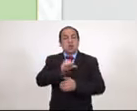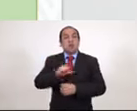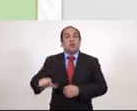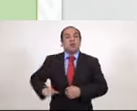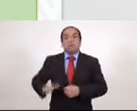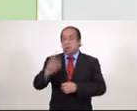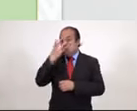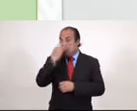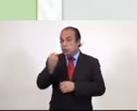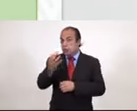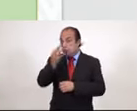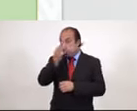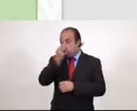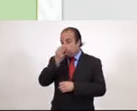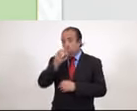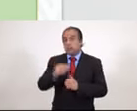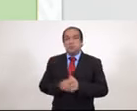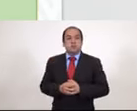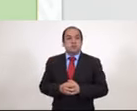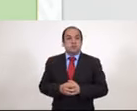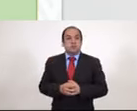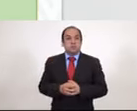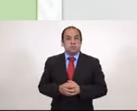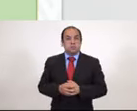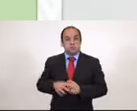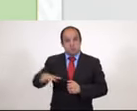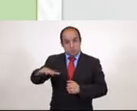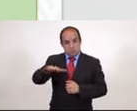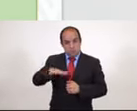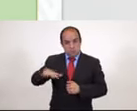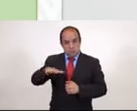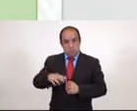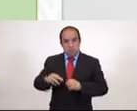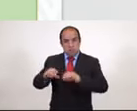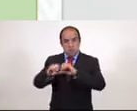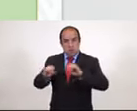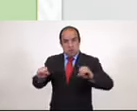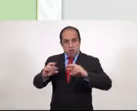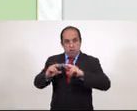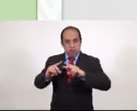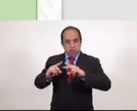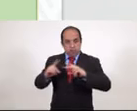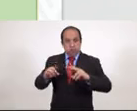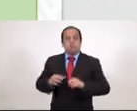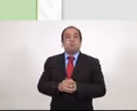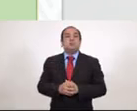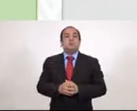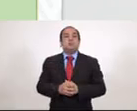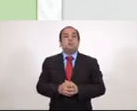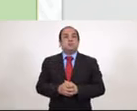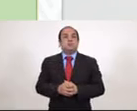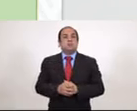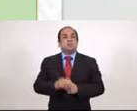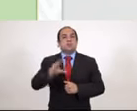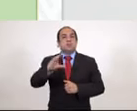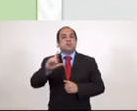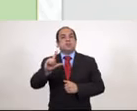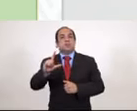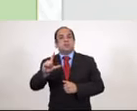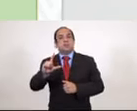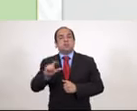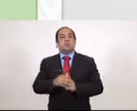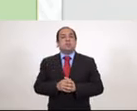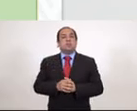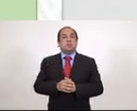cercanas a la zona de la fuga. Las colonias afectadas en Coyoacán e